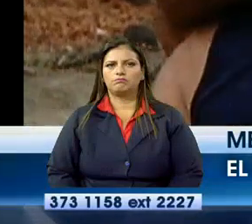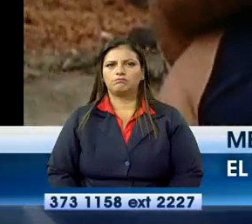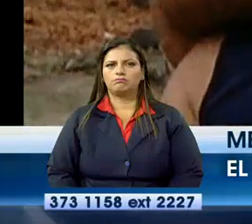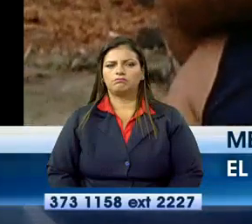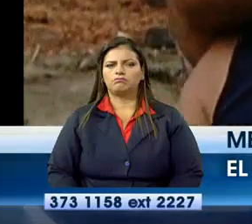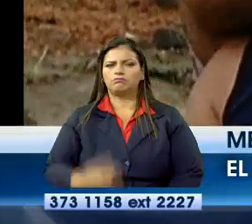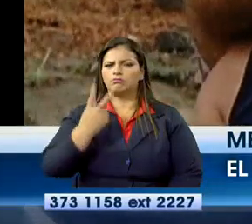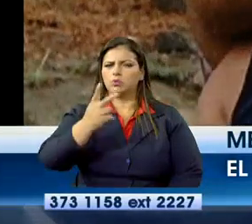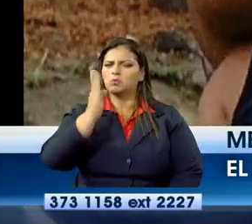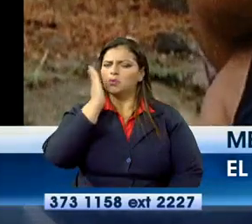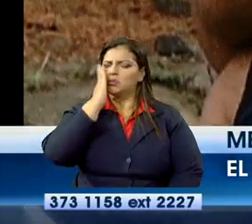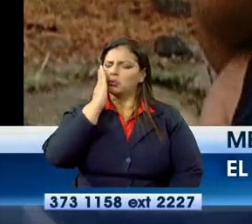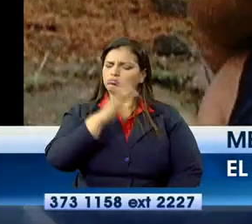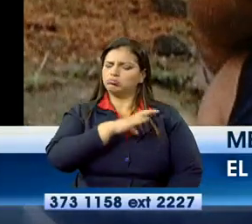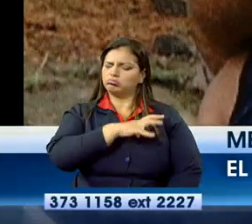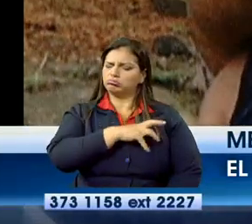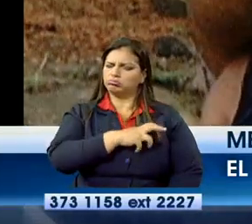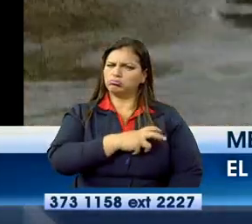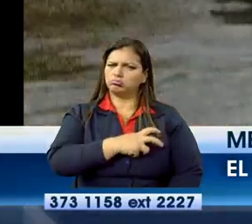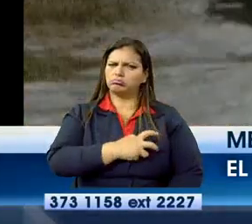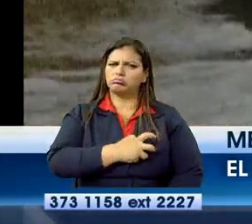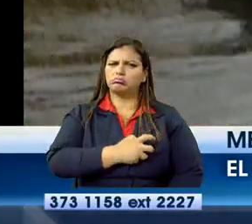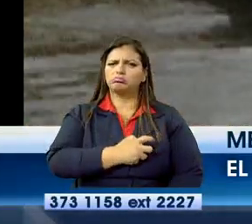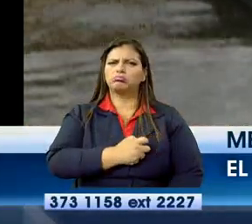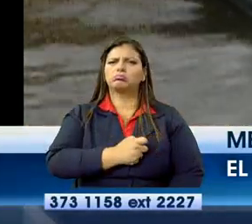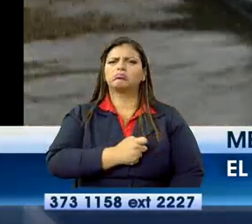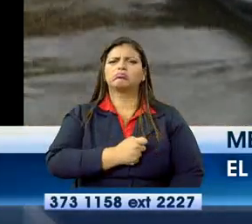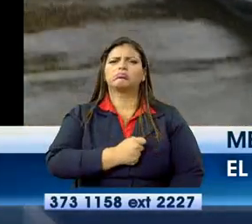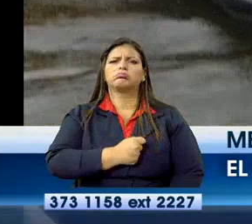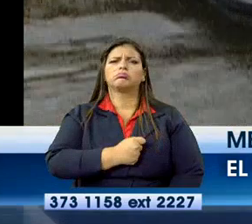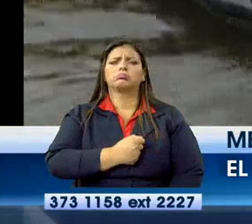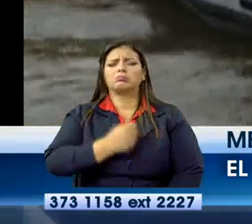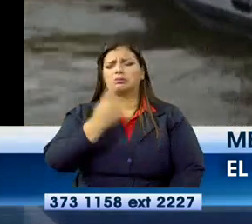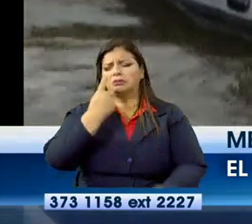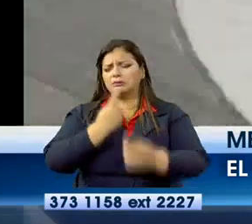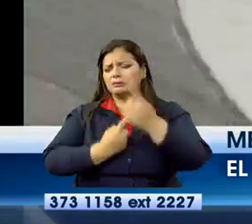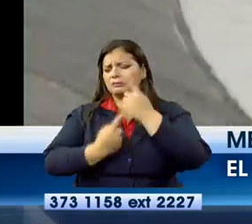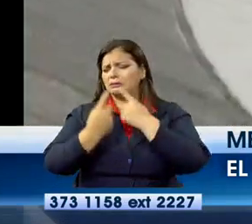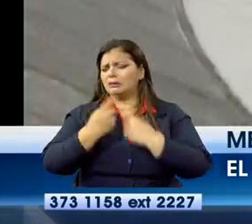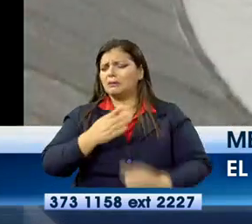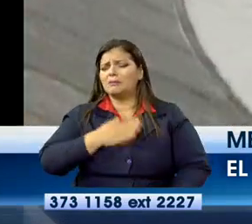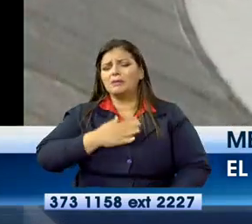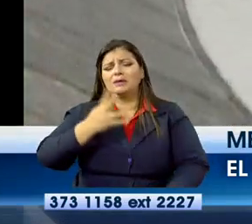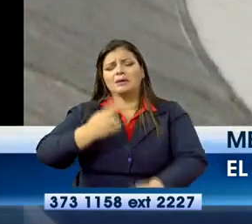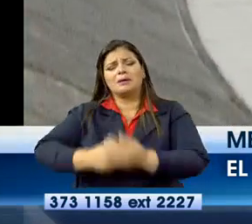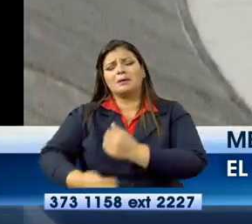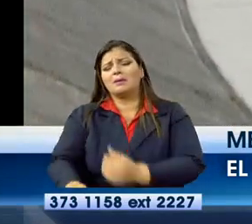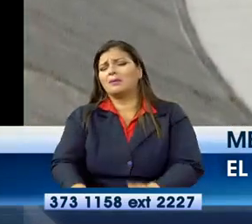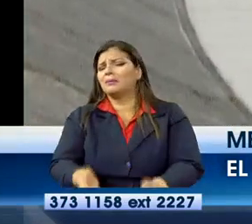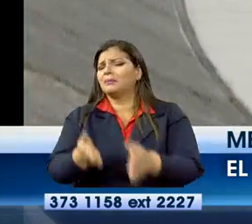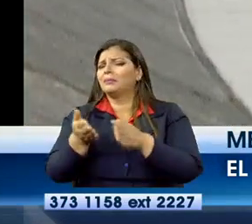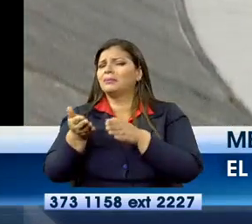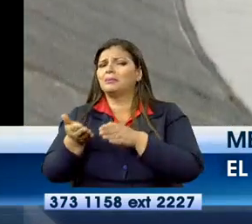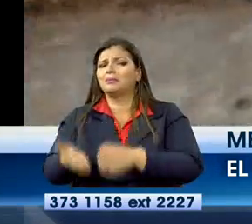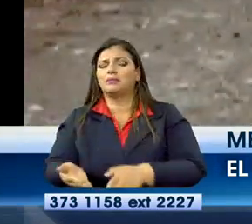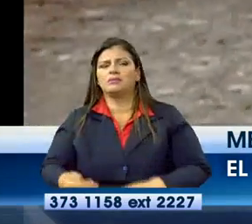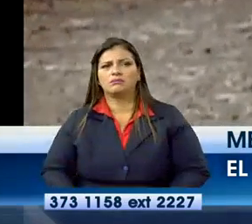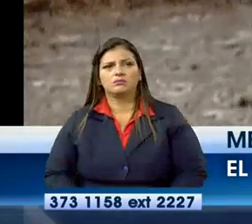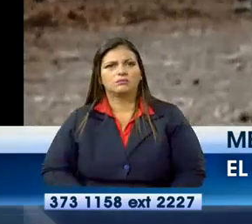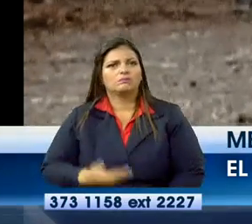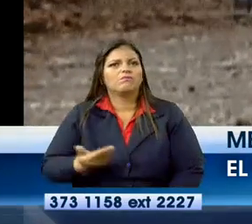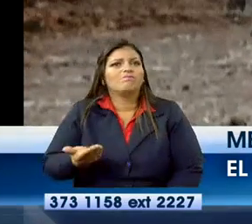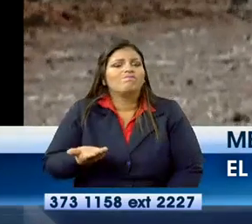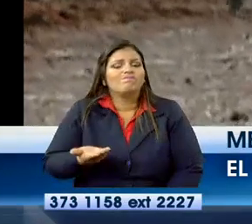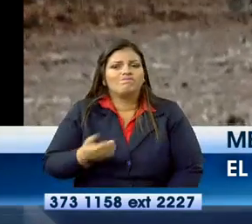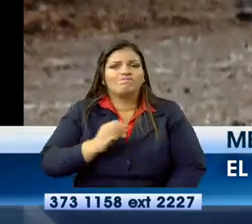El dolor de una madre se evidencia luego de que sabe que su hijo no volverá con vida a su hogar. Se trata del